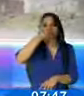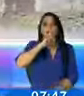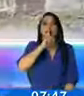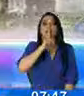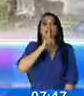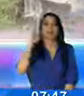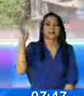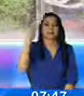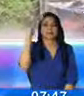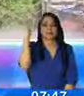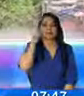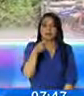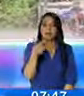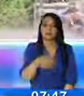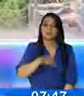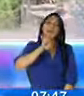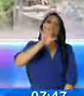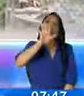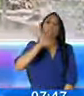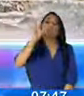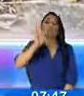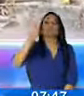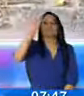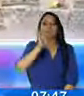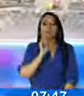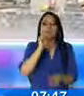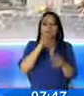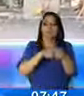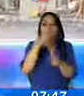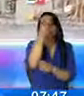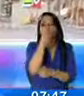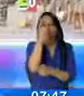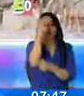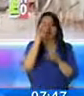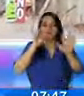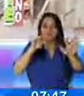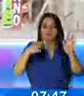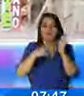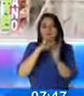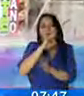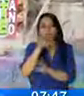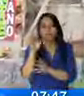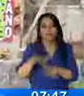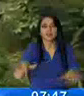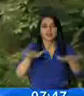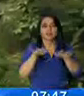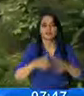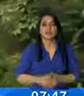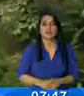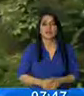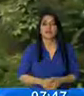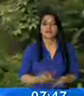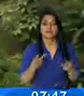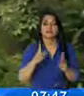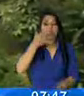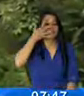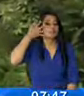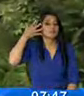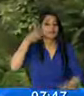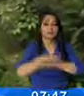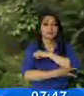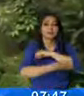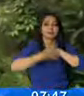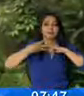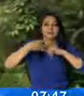baños donde se registra un 75 por de reservaciones en sus 7800 plazas hoteleras y en la amazonía pastasa